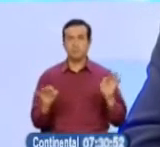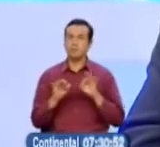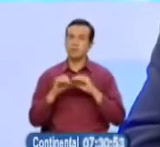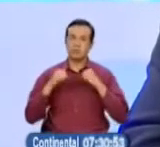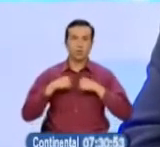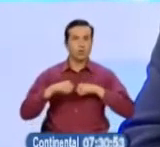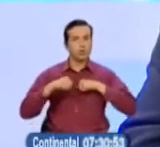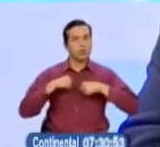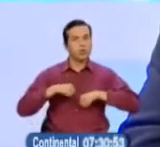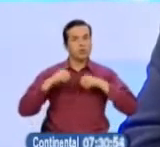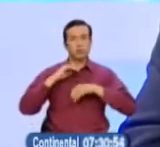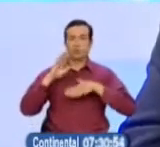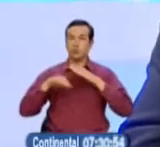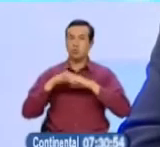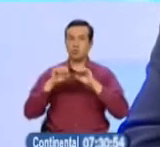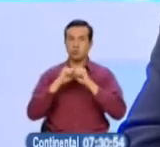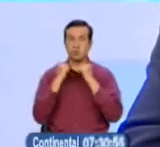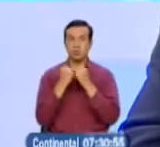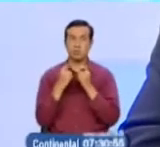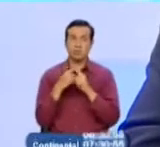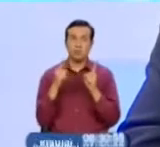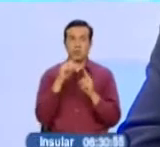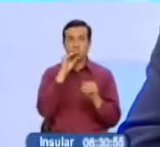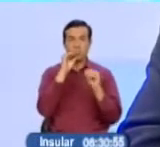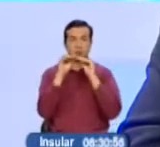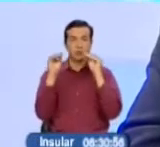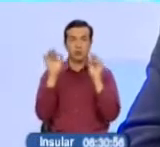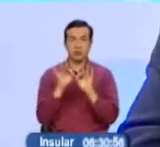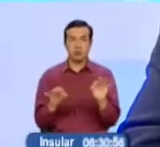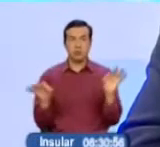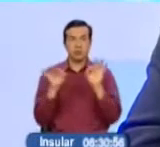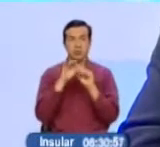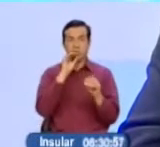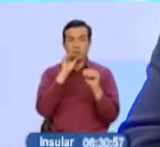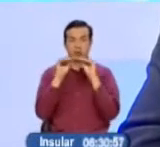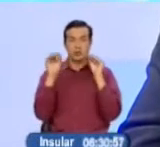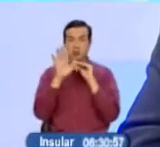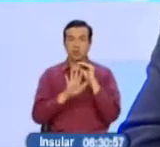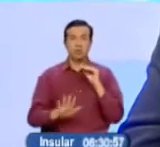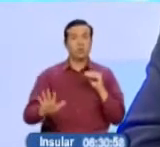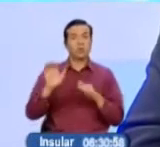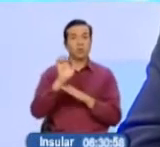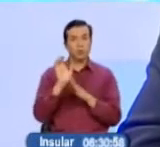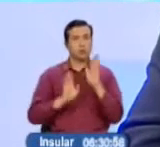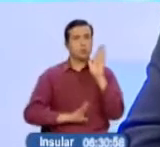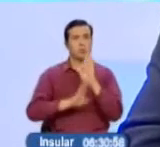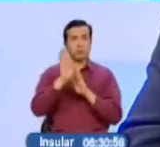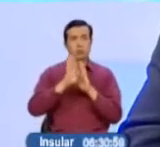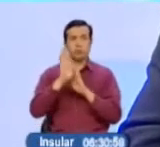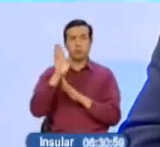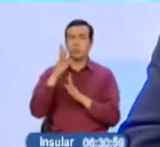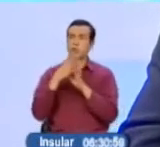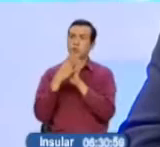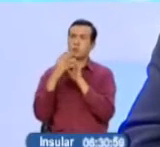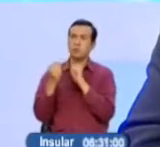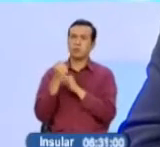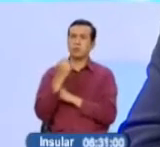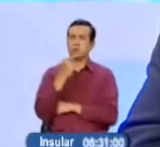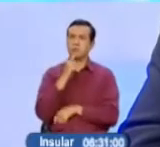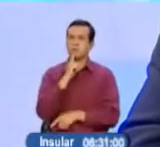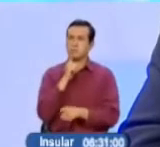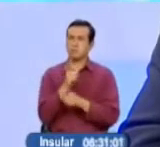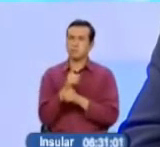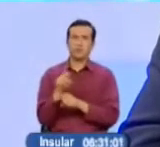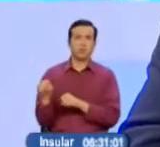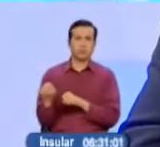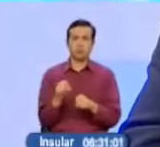esfuerzo de toda la sociedad, ¿no? Sin embargo, quiero decir también algo importante, ¿no? Que el país ha avanzado mucho en la comprensión